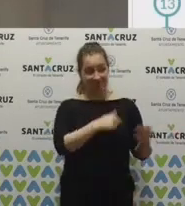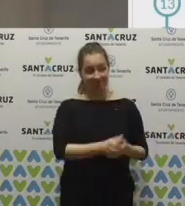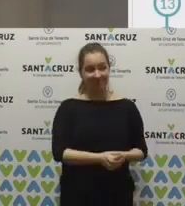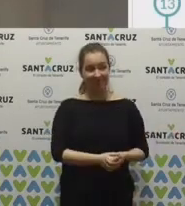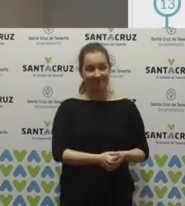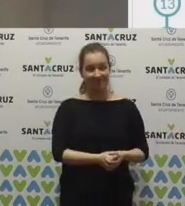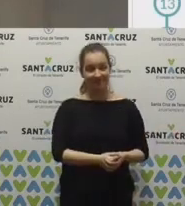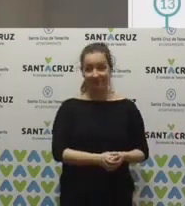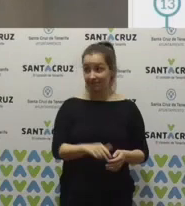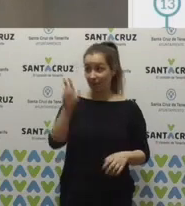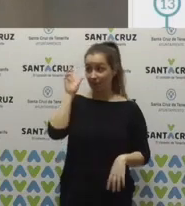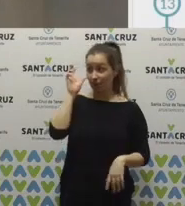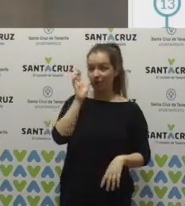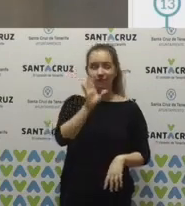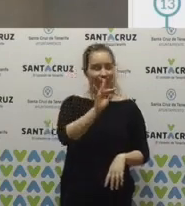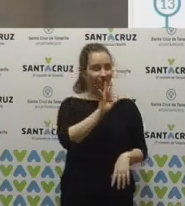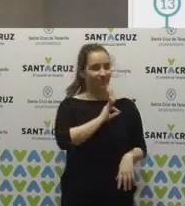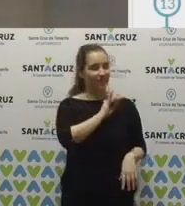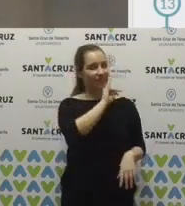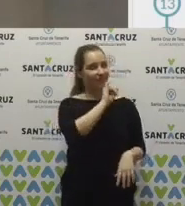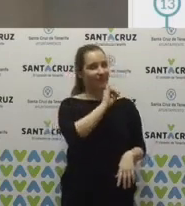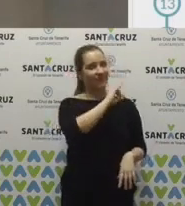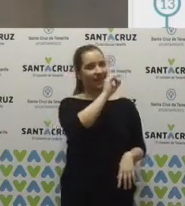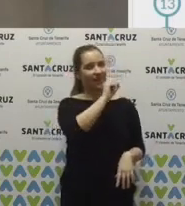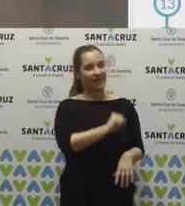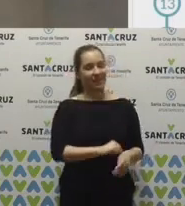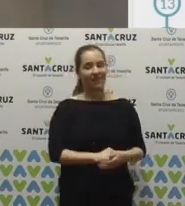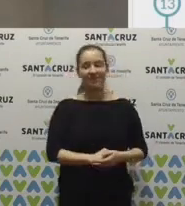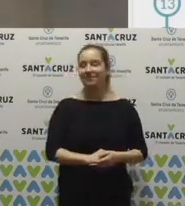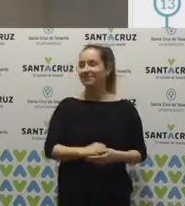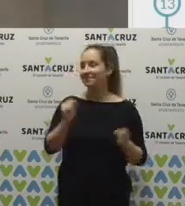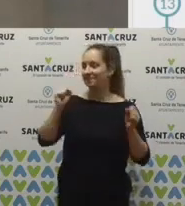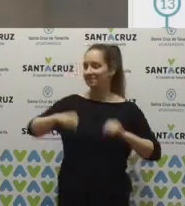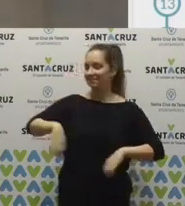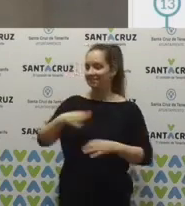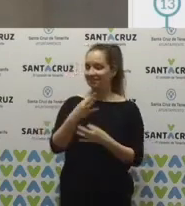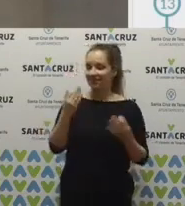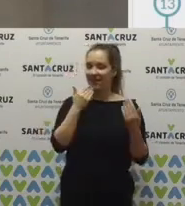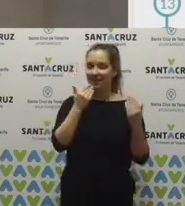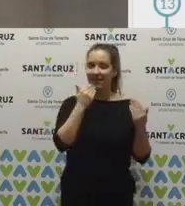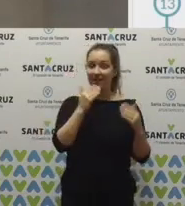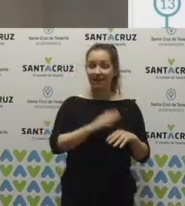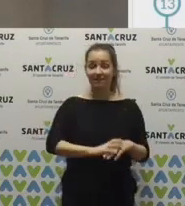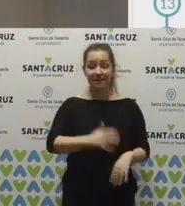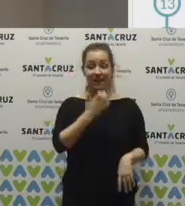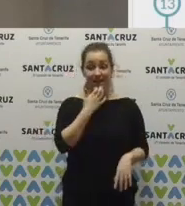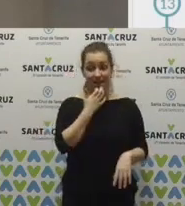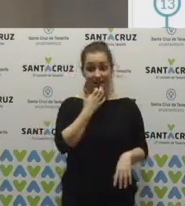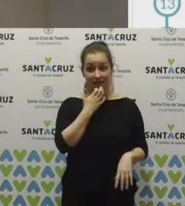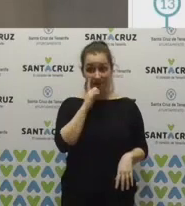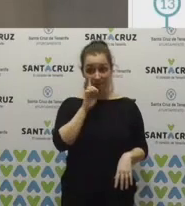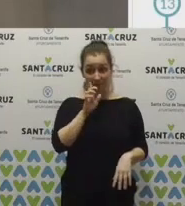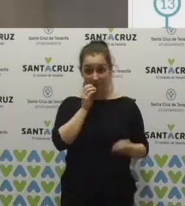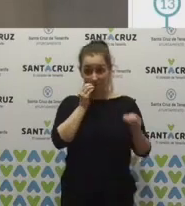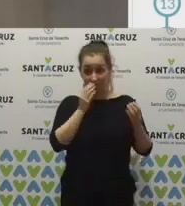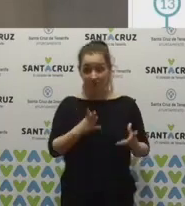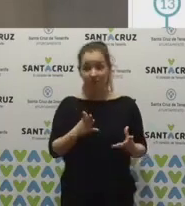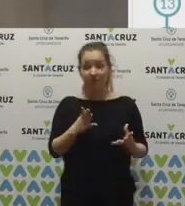si doña yaiza perfecto gracias bueno si no les importa voy a